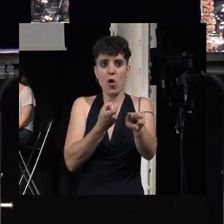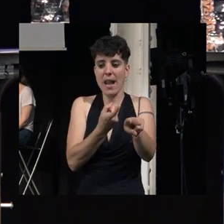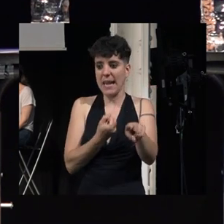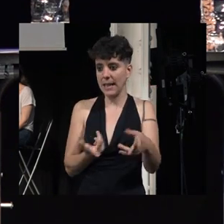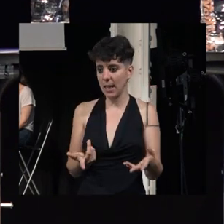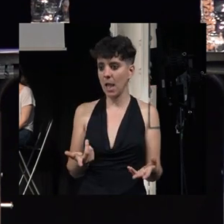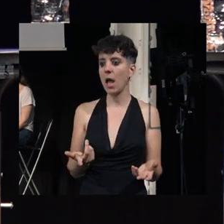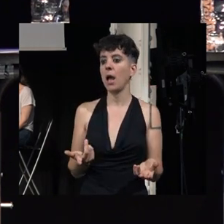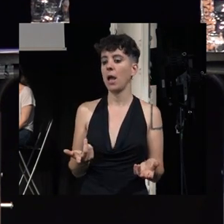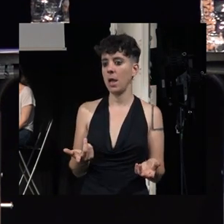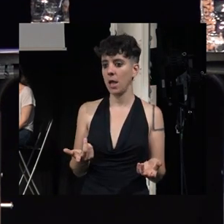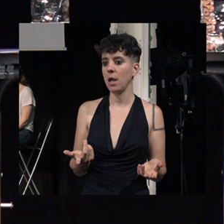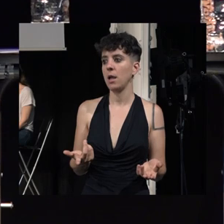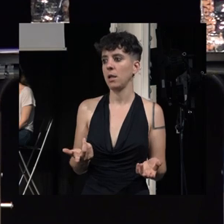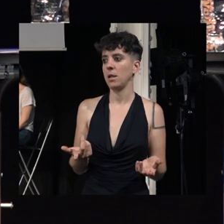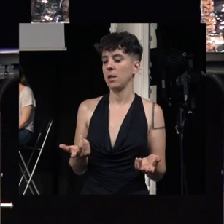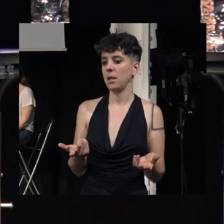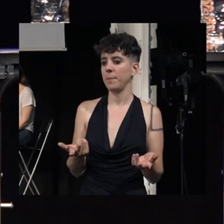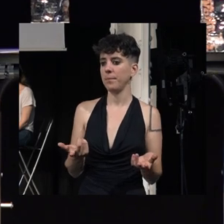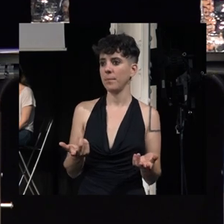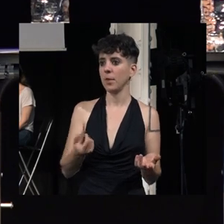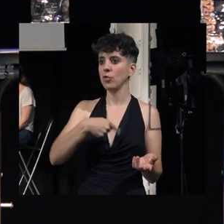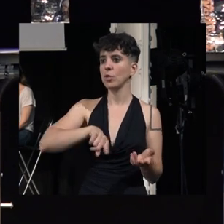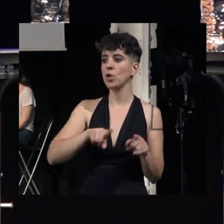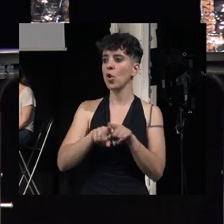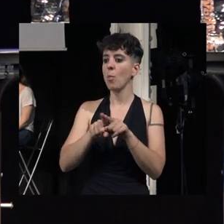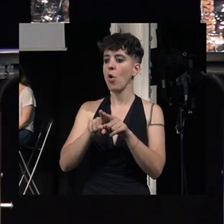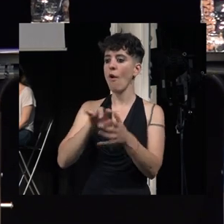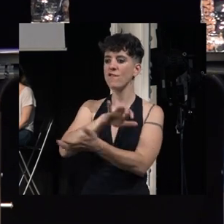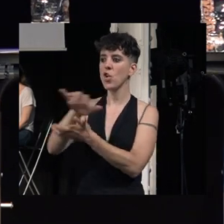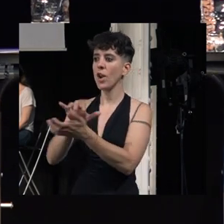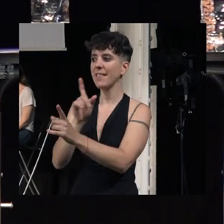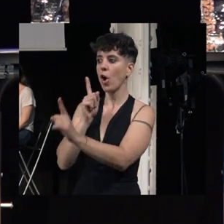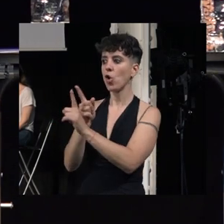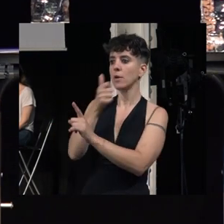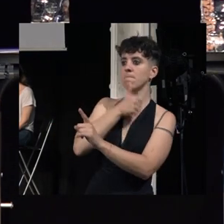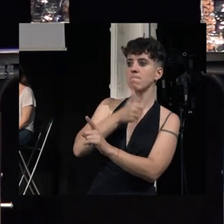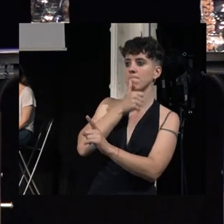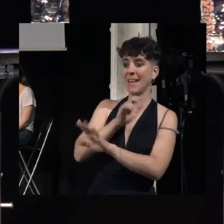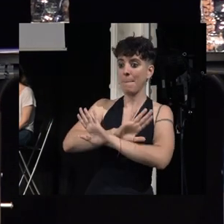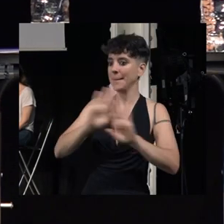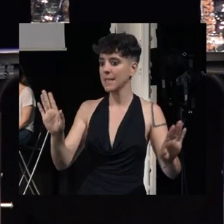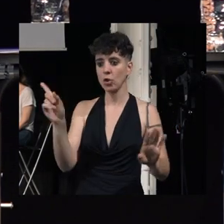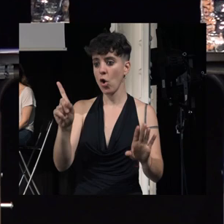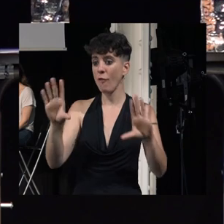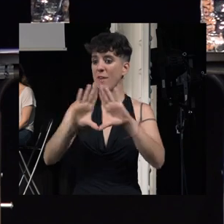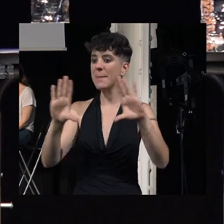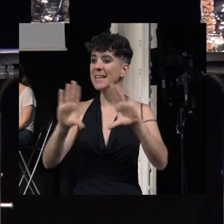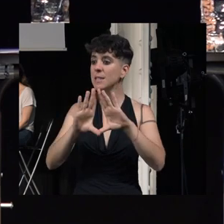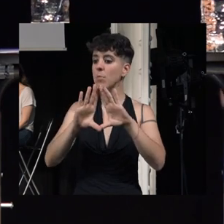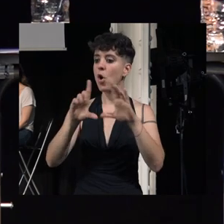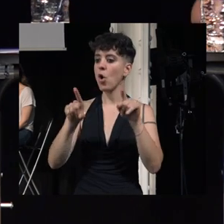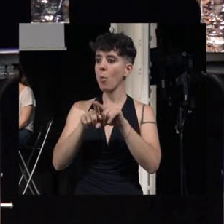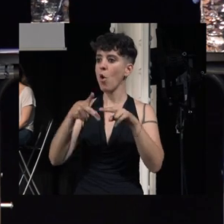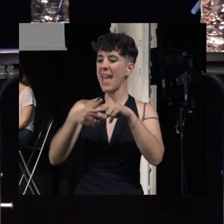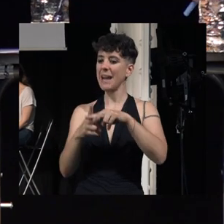no podemos quedar simplemente en la resistencia frente a la violencia, que el feminismo no solo es un aparato